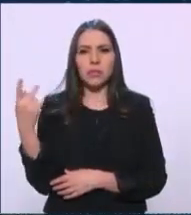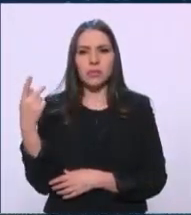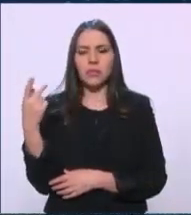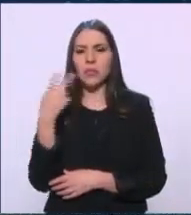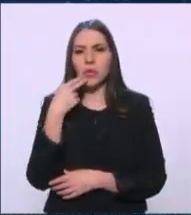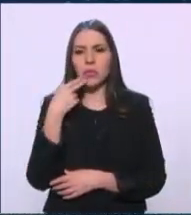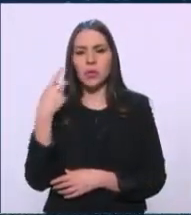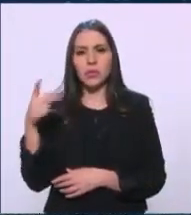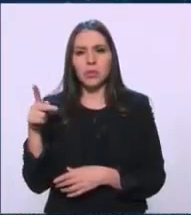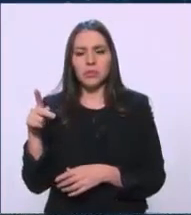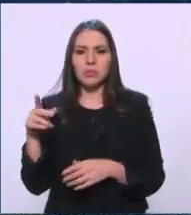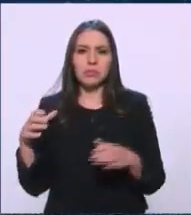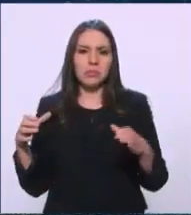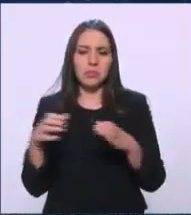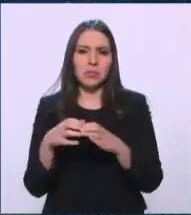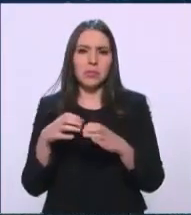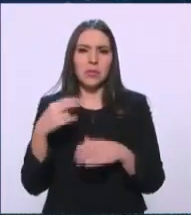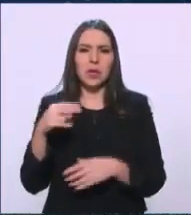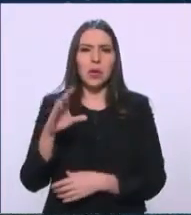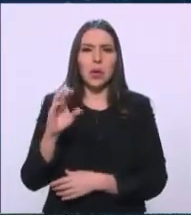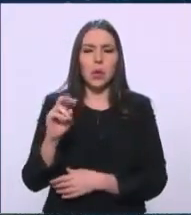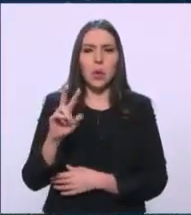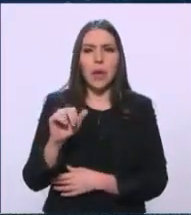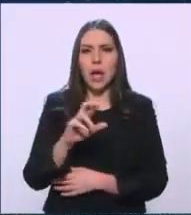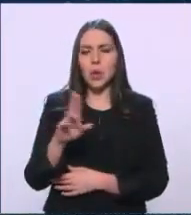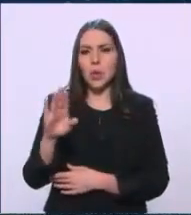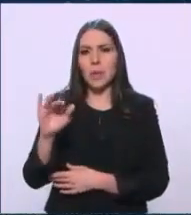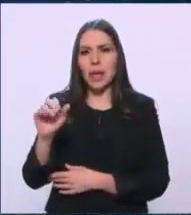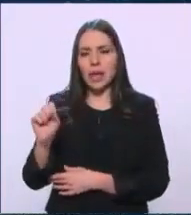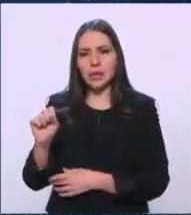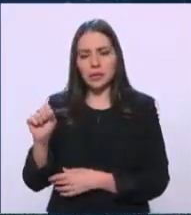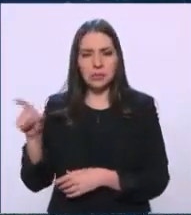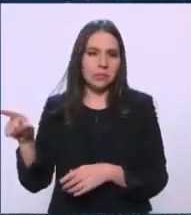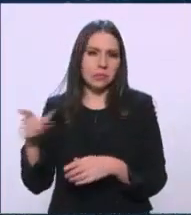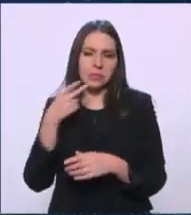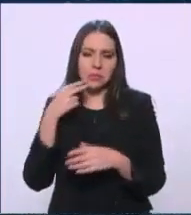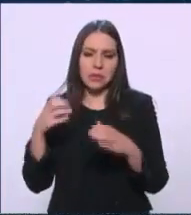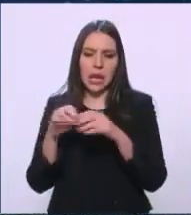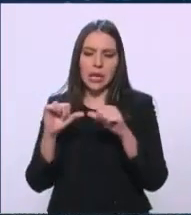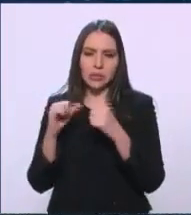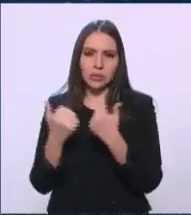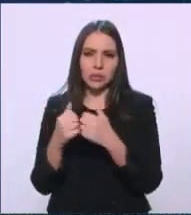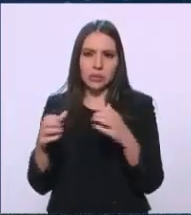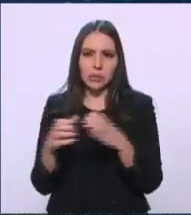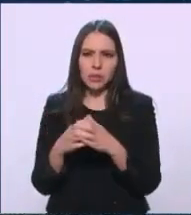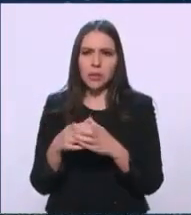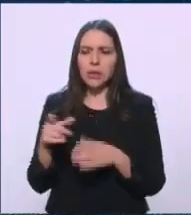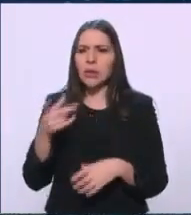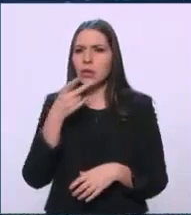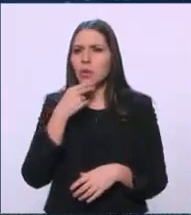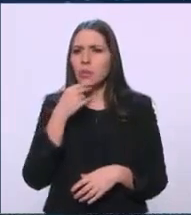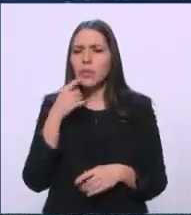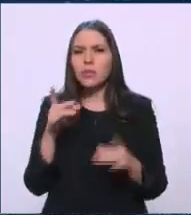puso un cuadro que, digo, yo sabía que era grave el asunto, pero no me había dado cuenta de la